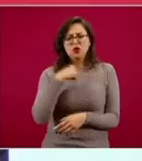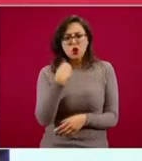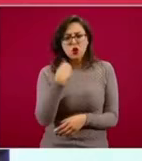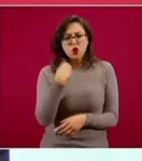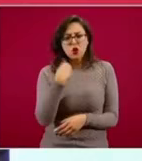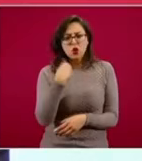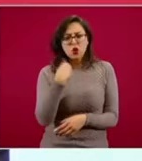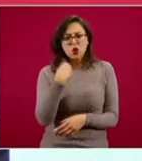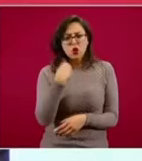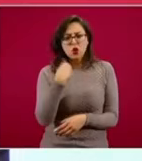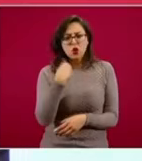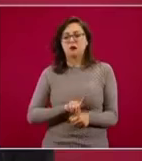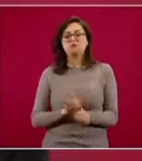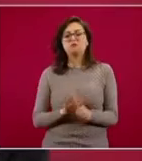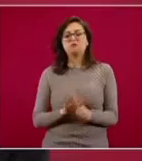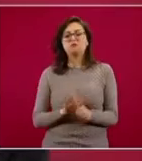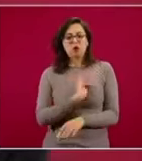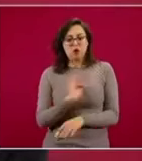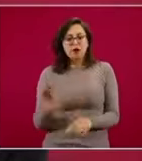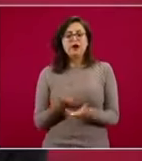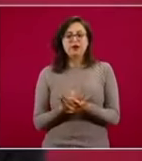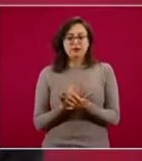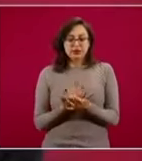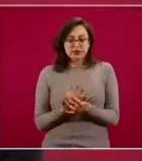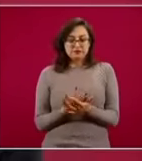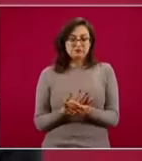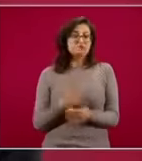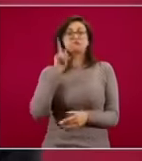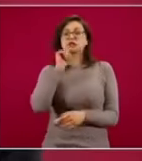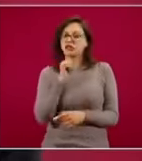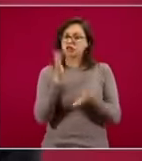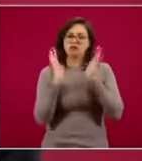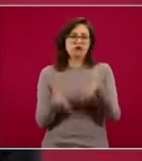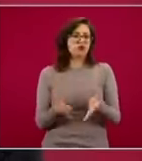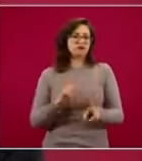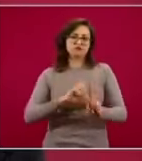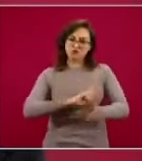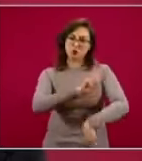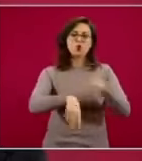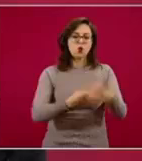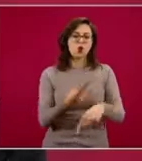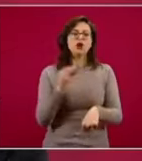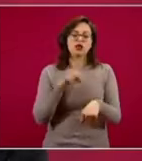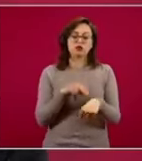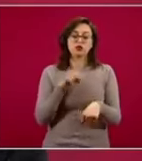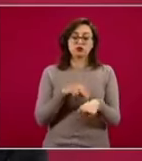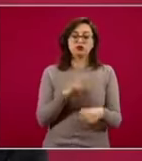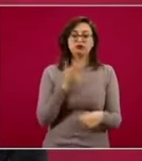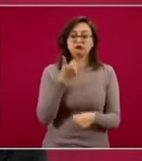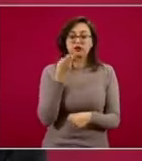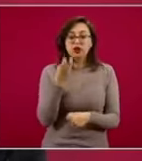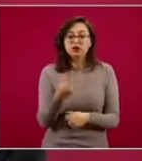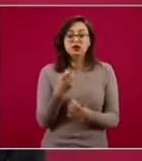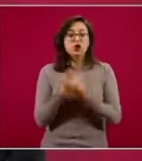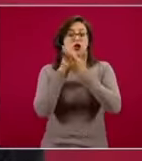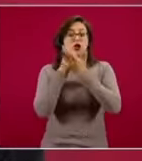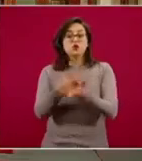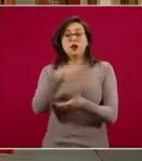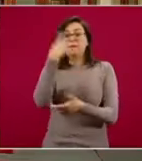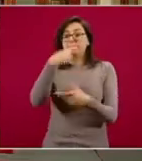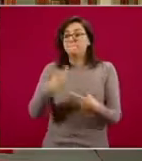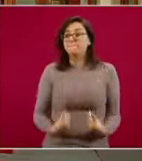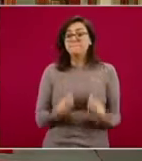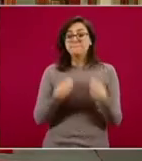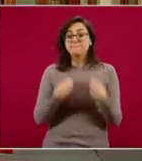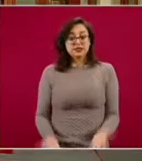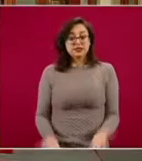una atención con mayor posibilidades de lograr éxito. Y hemos comentado que